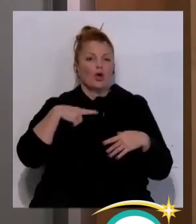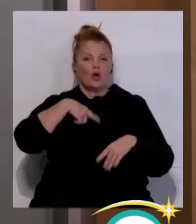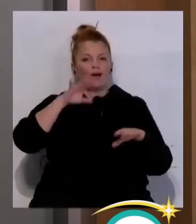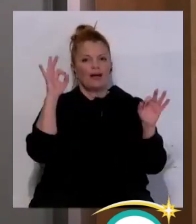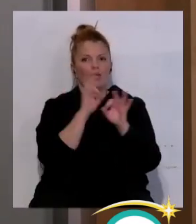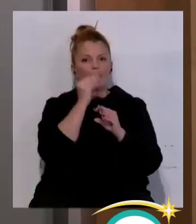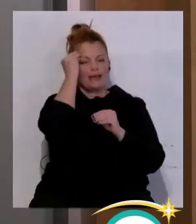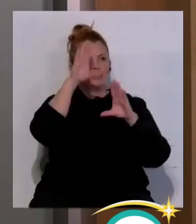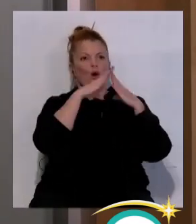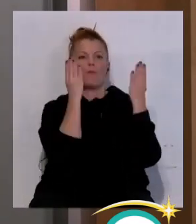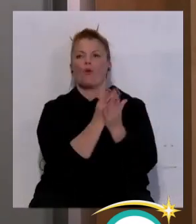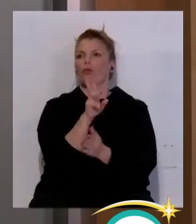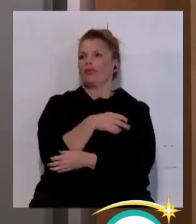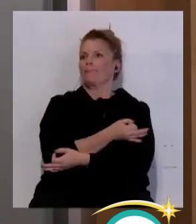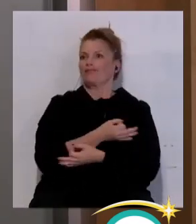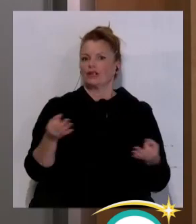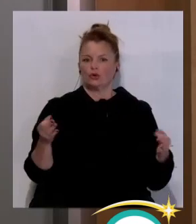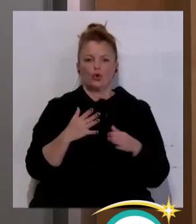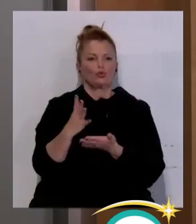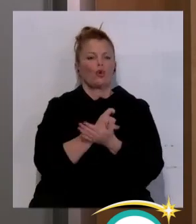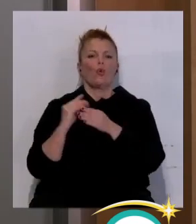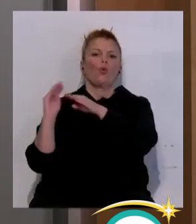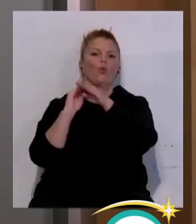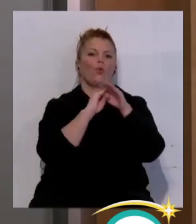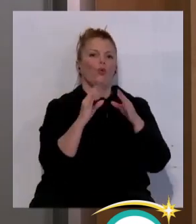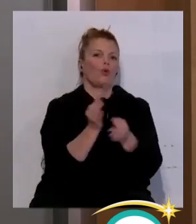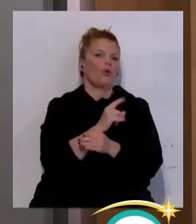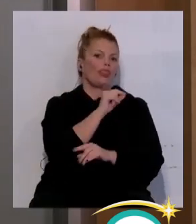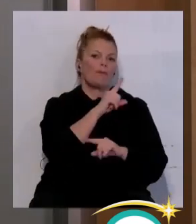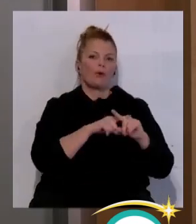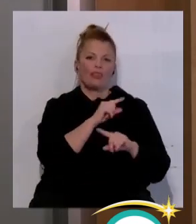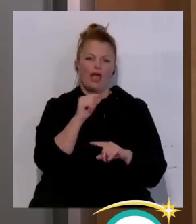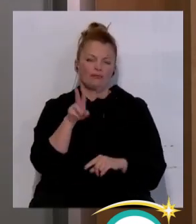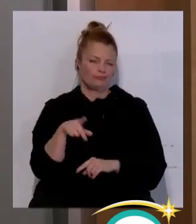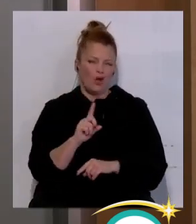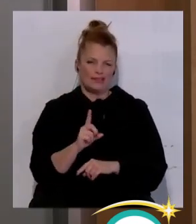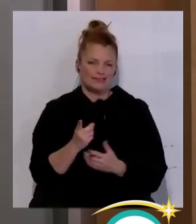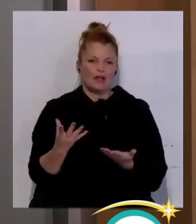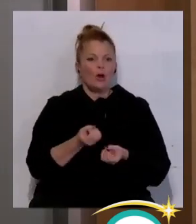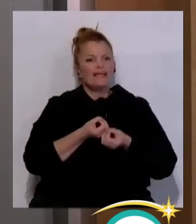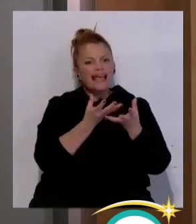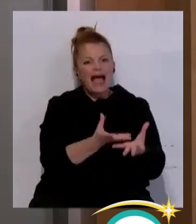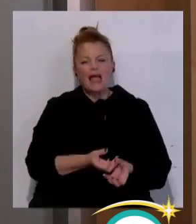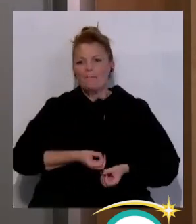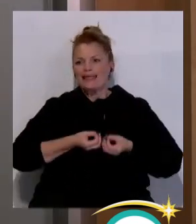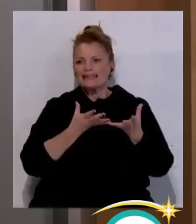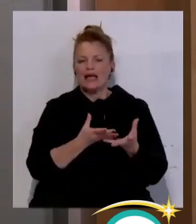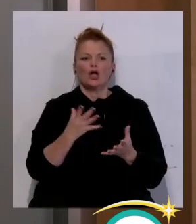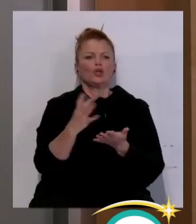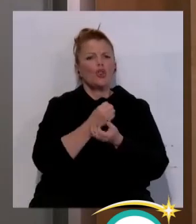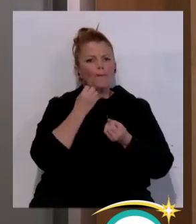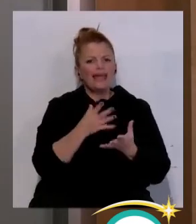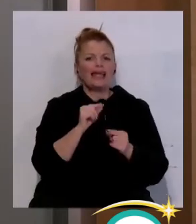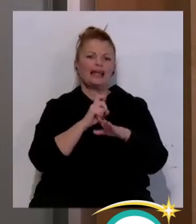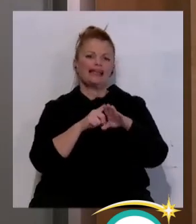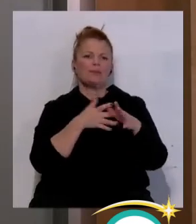en ver el mundo como algo perfecto y algo que todo tiene cura, no es así. Entonces esos mensajes de todo va a ir bien, tipo de la pandemia, pues bueno,